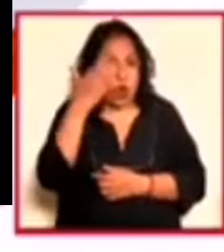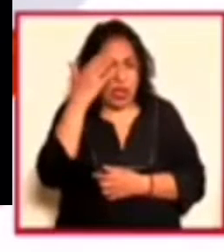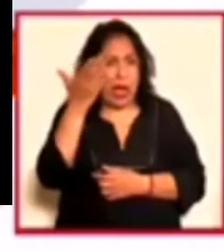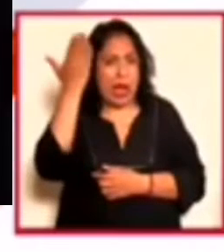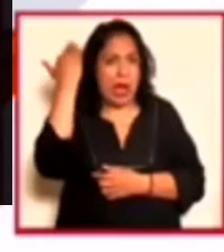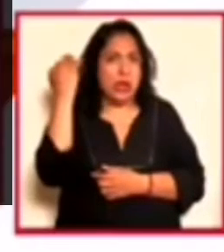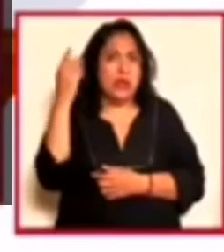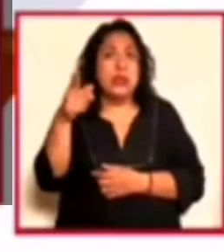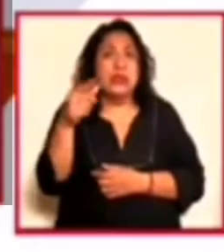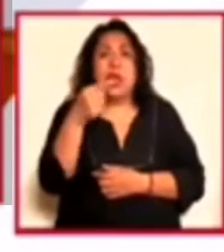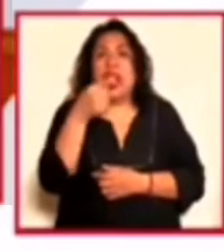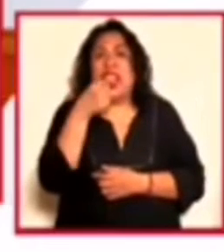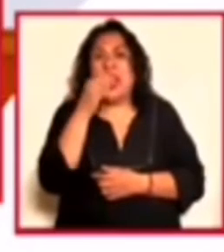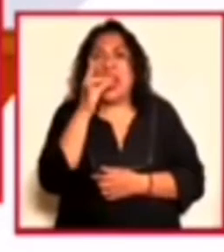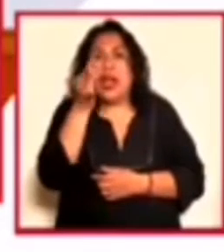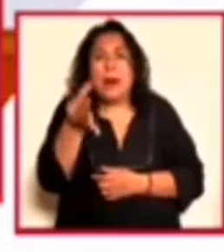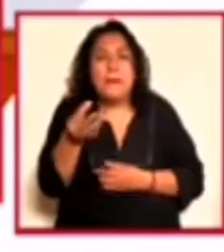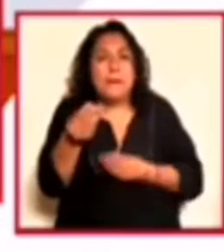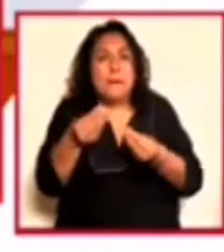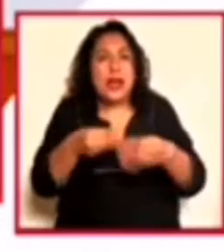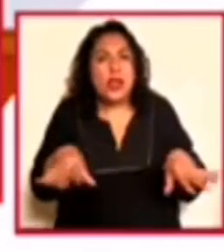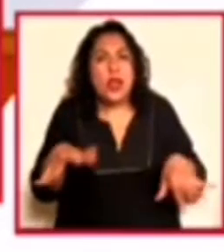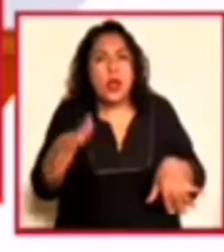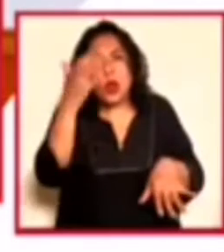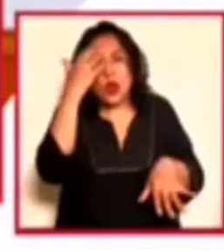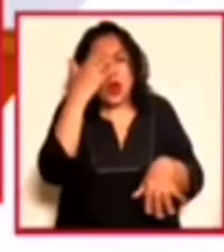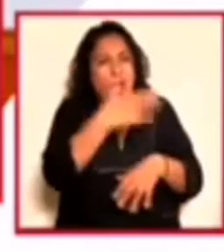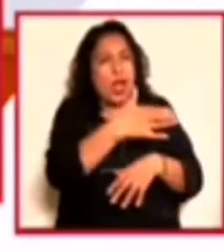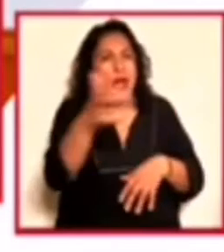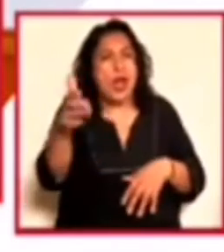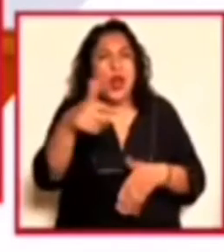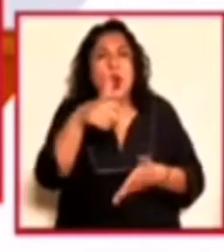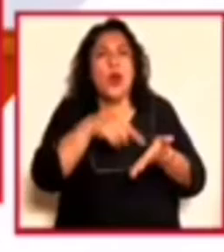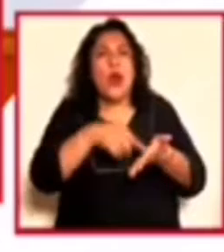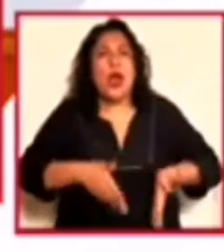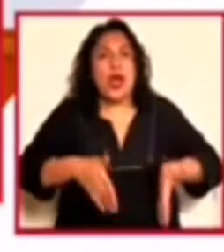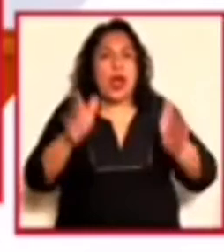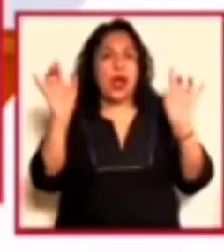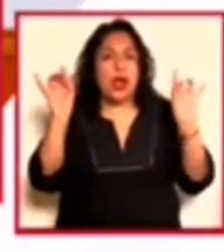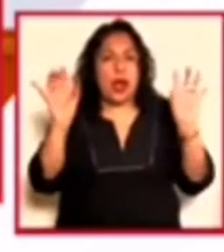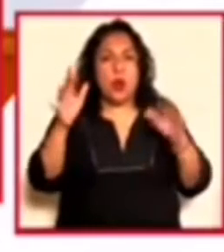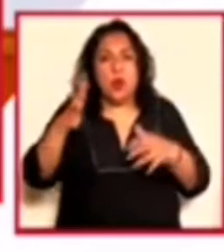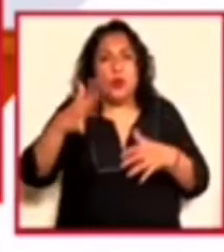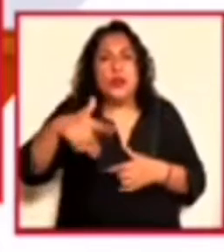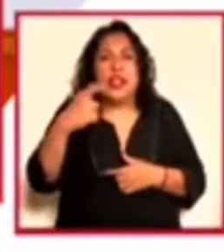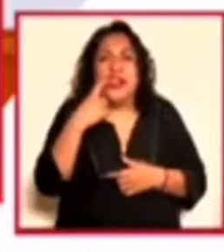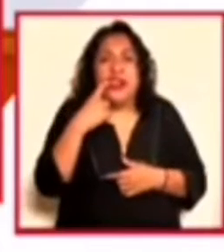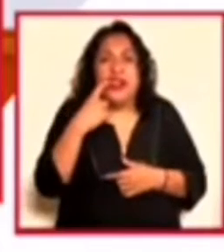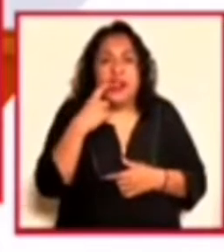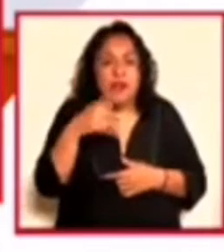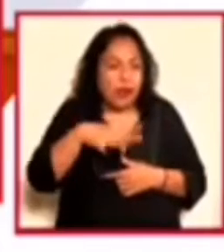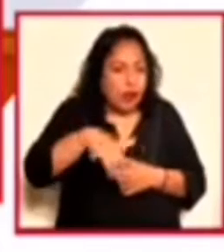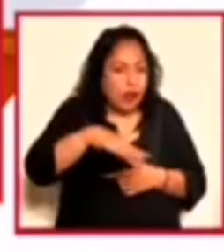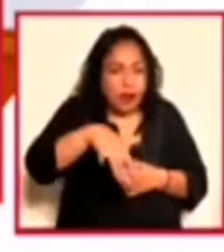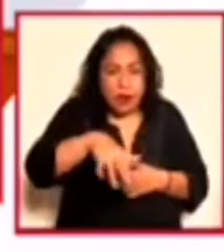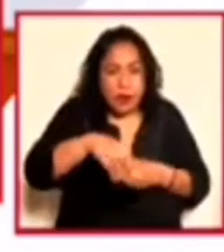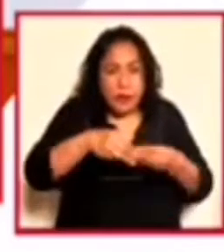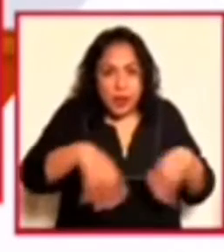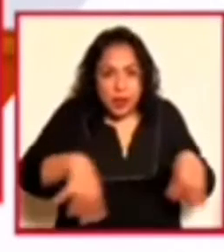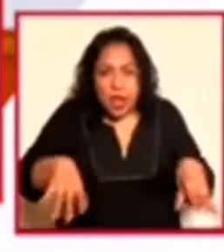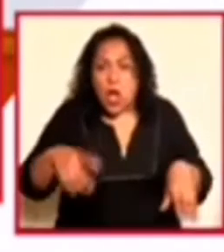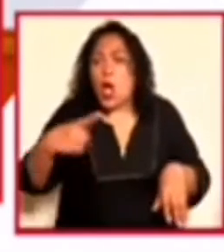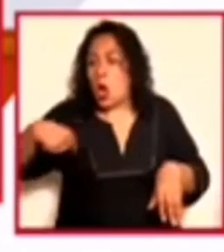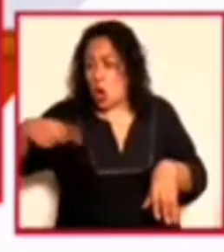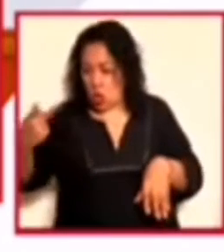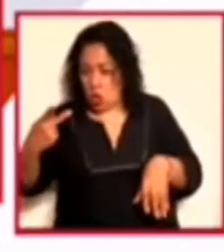su dentadura. Lo conocimos en un prado en Reforma. Estaba buscando sus dientes y nosotros le ayudamos a encontrar